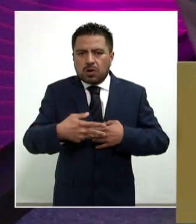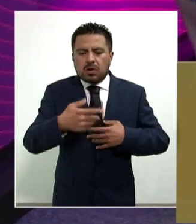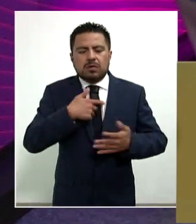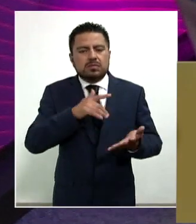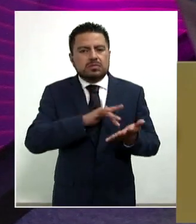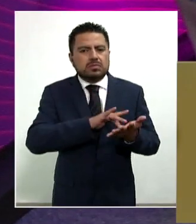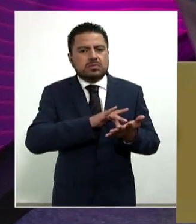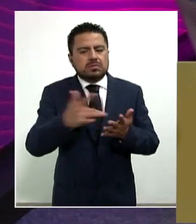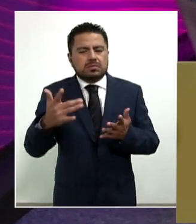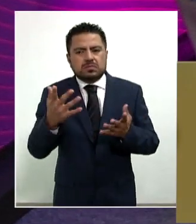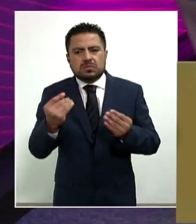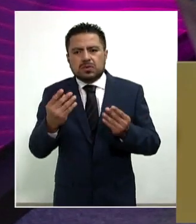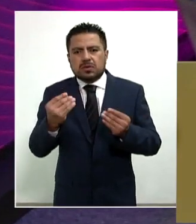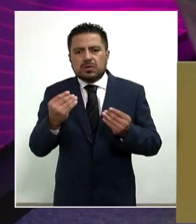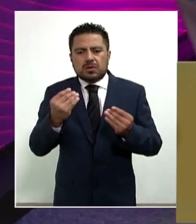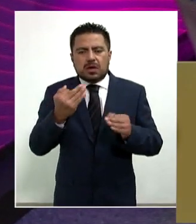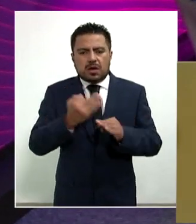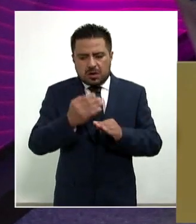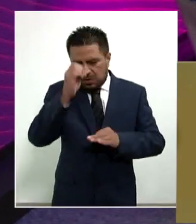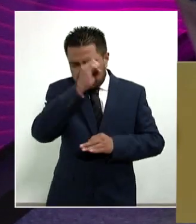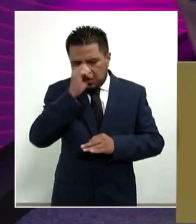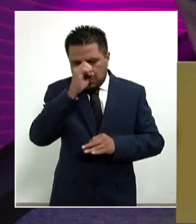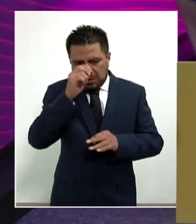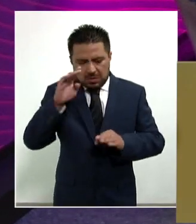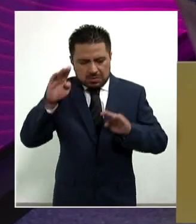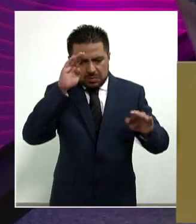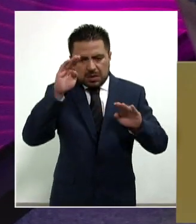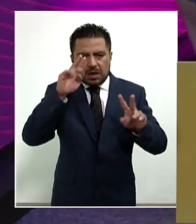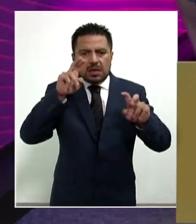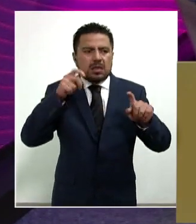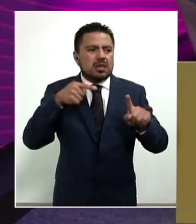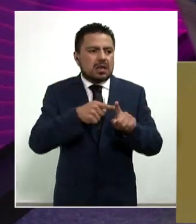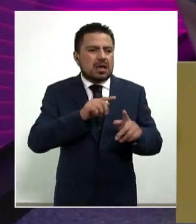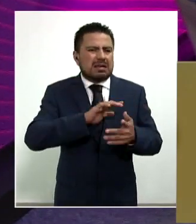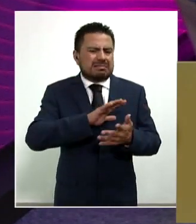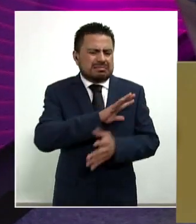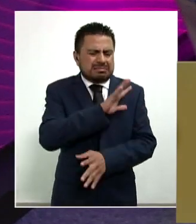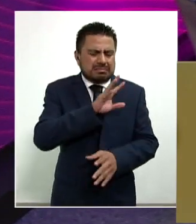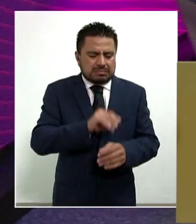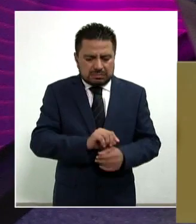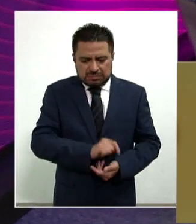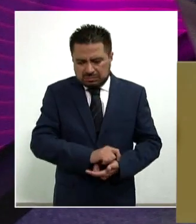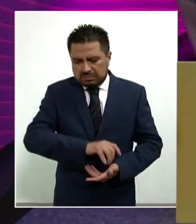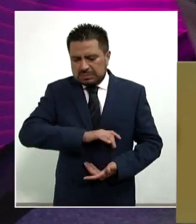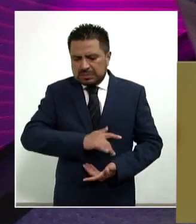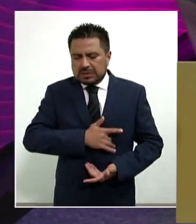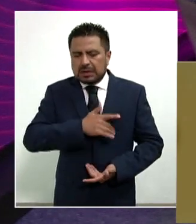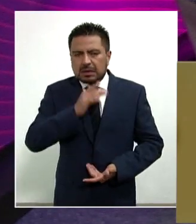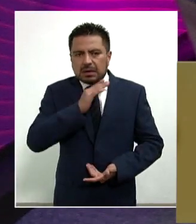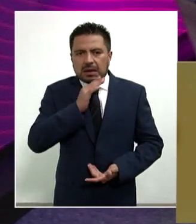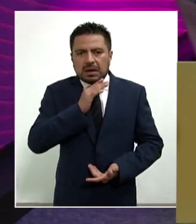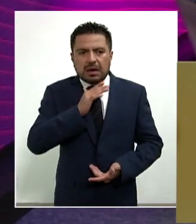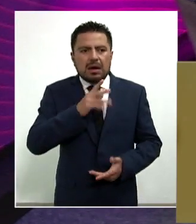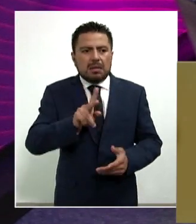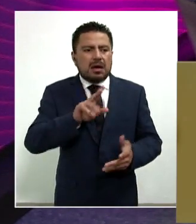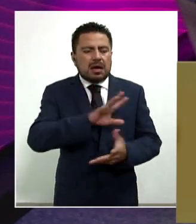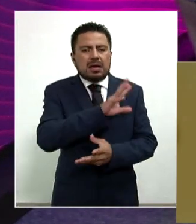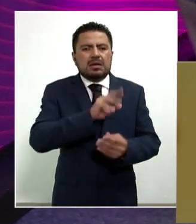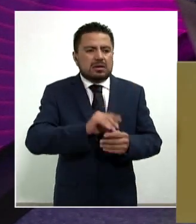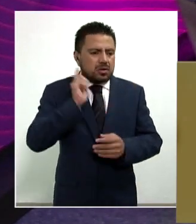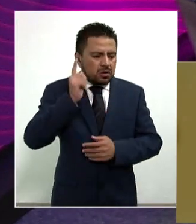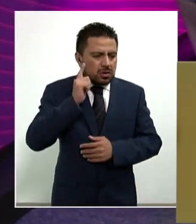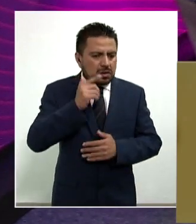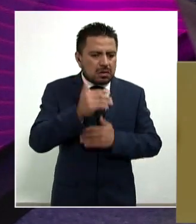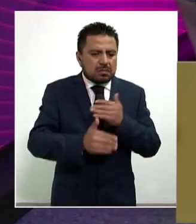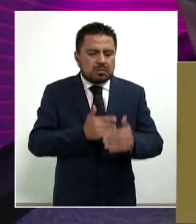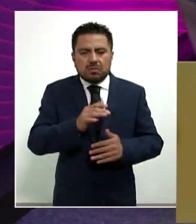Les agradezco muchísimo por hacernos reflexionar sobre este tema tan lleno de estigmas, tan llenos de estereotipos, pero quizá también tan lleno de esperanza hacia